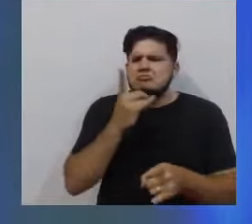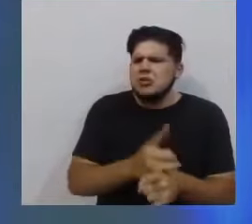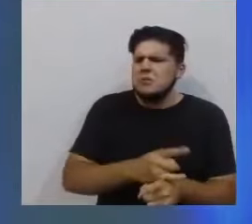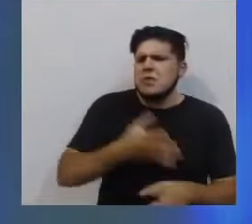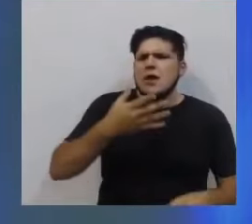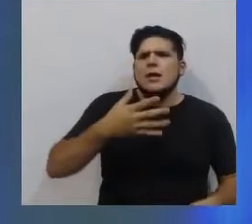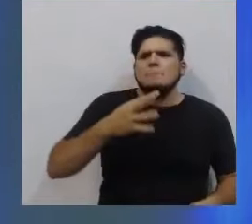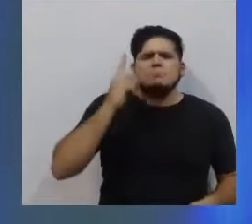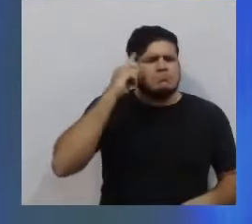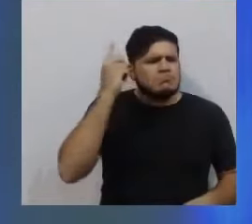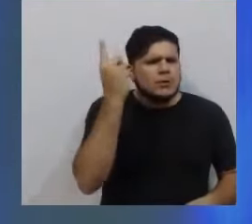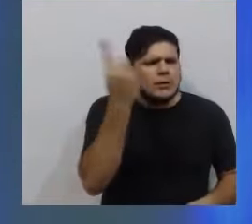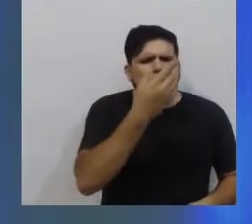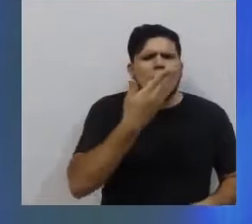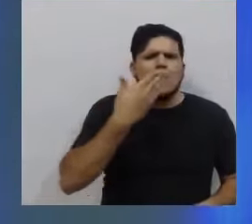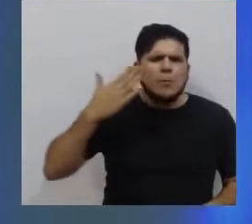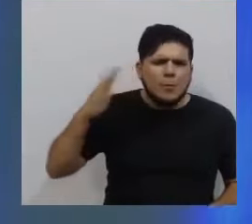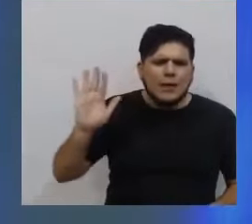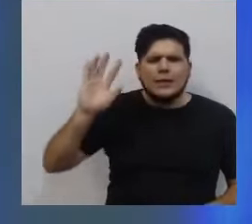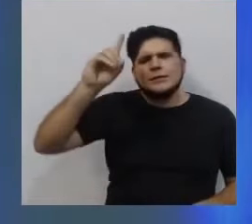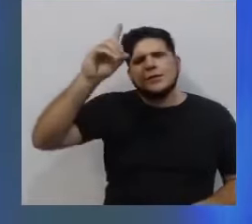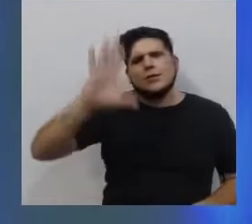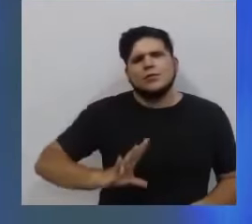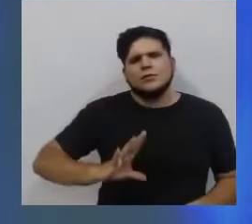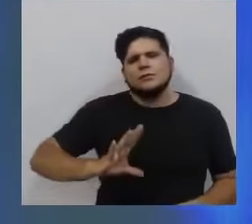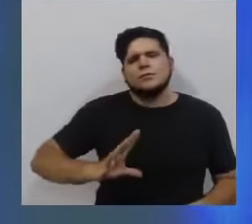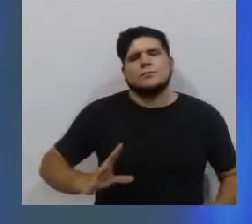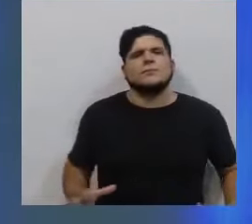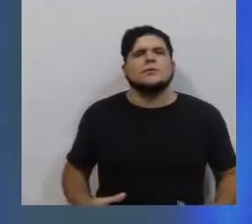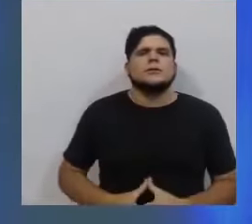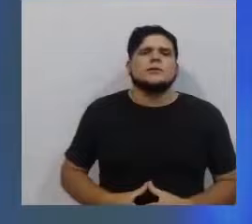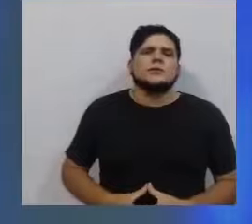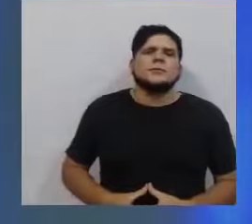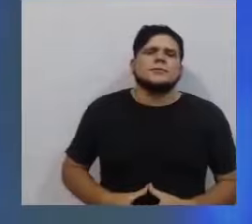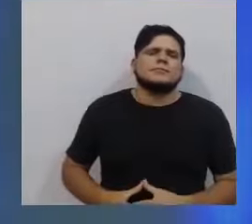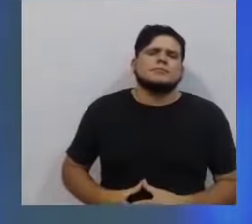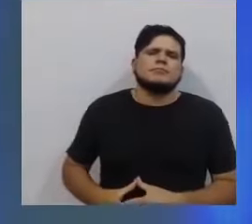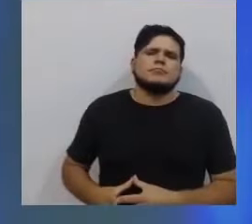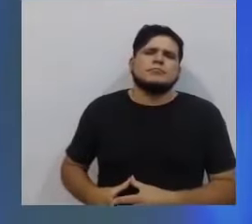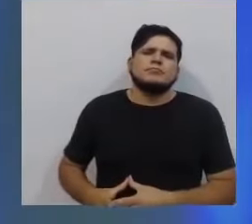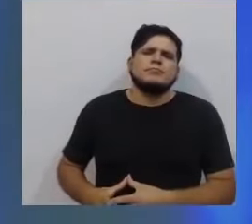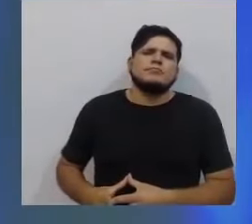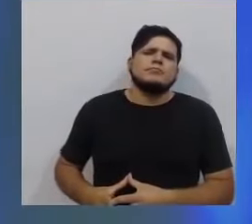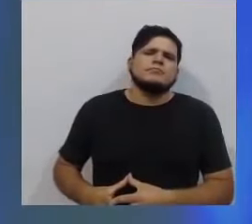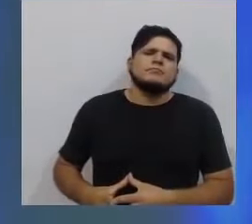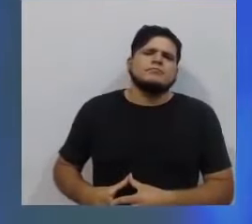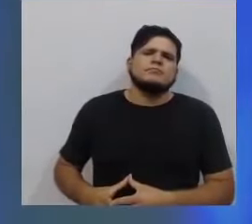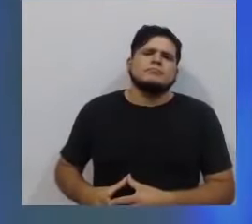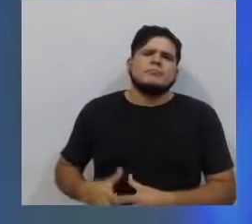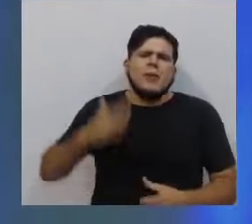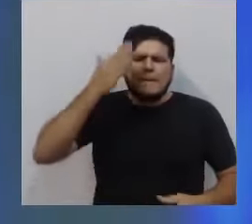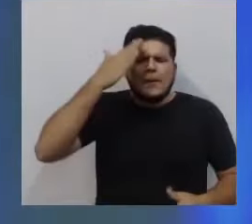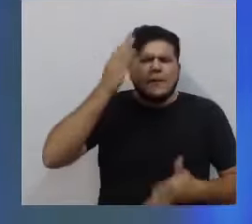de dios dios le dijo es a josué eso también lo sabía nehemías por eso